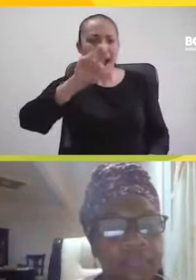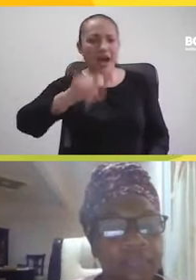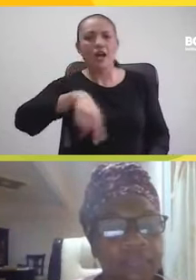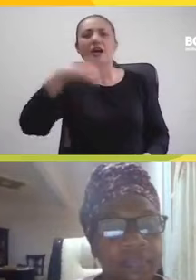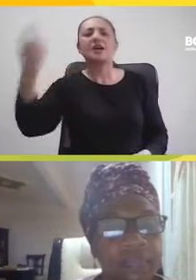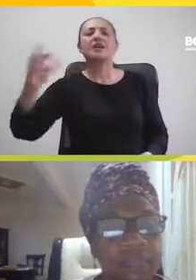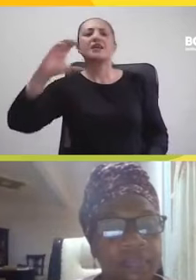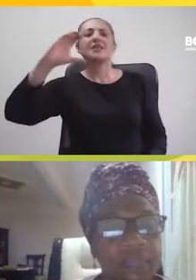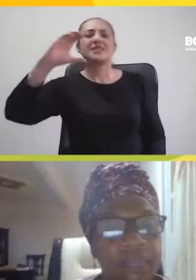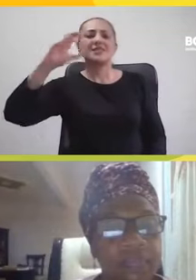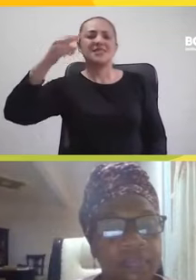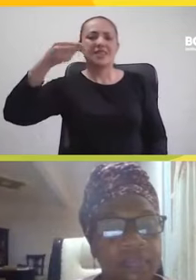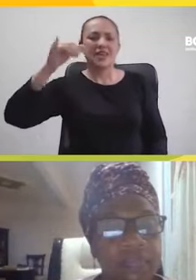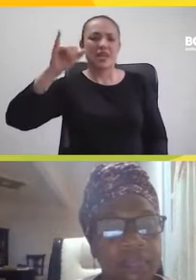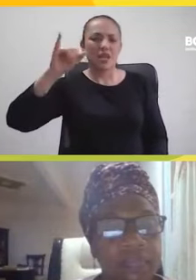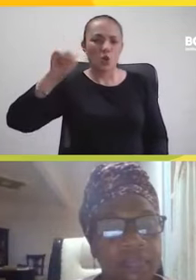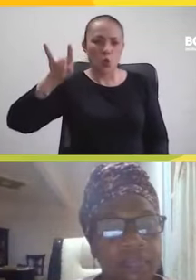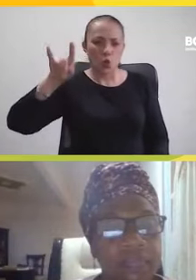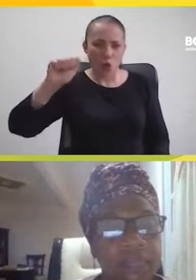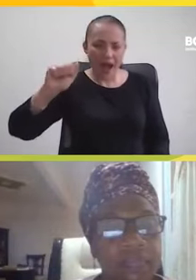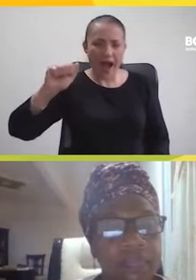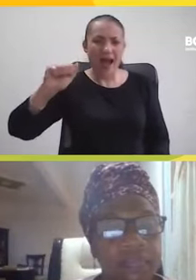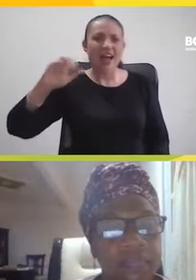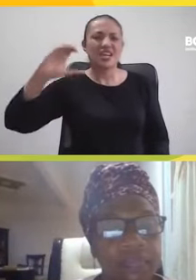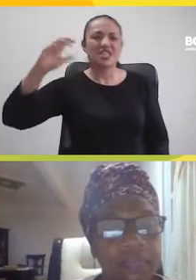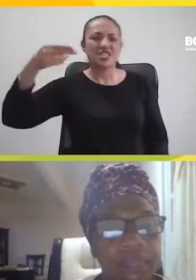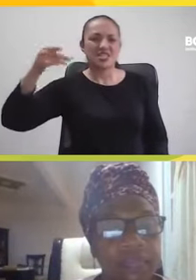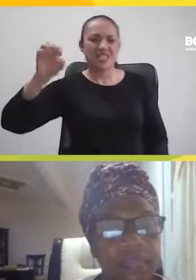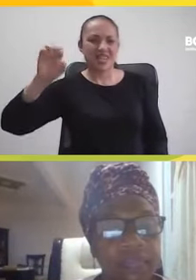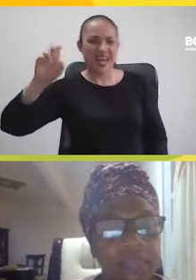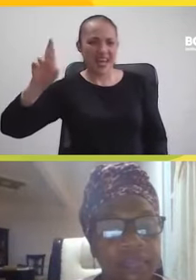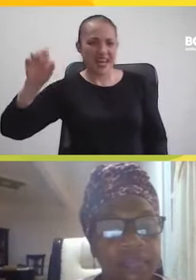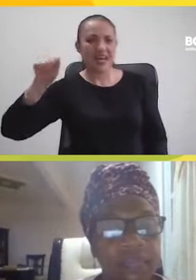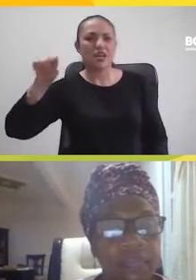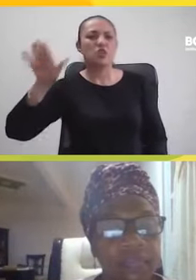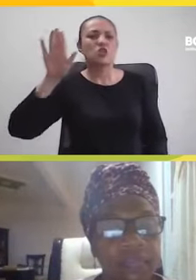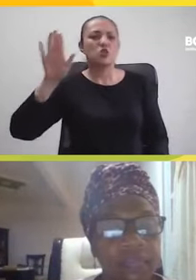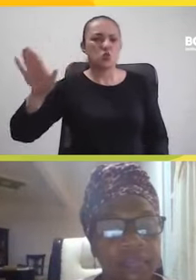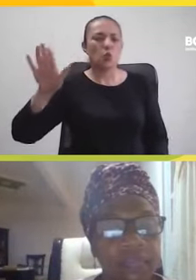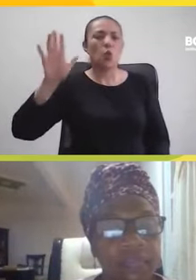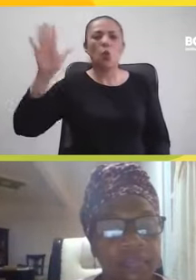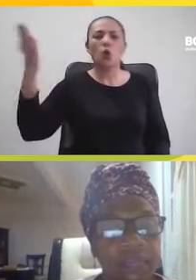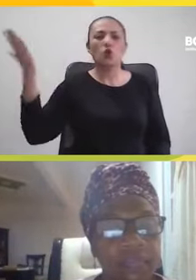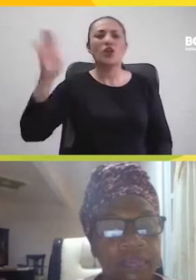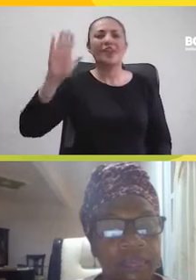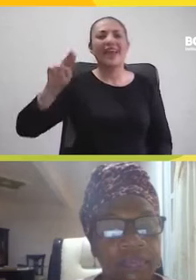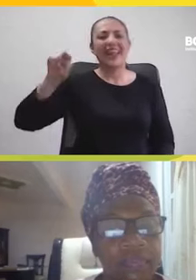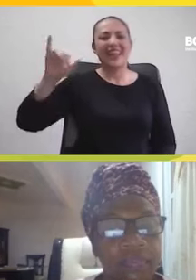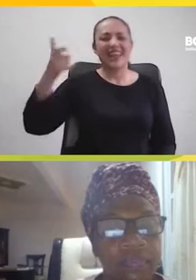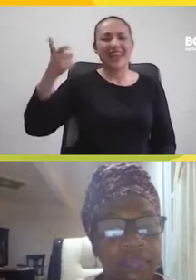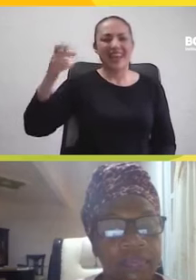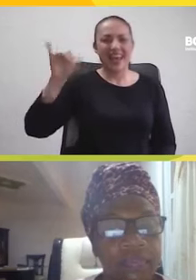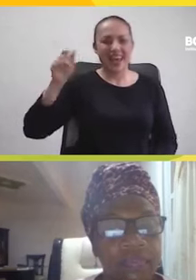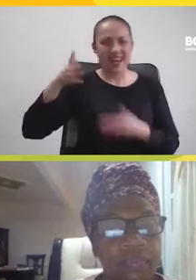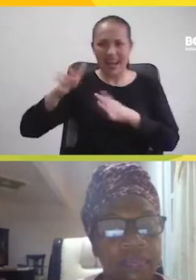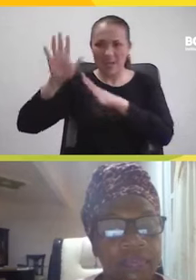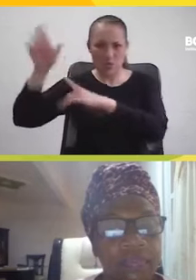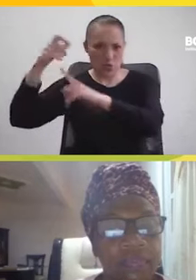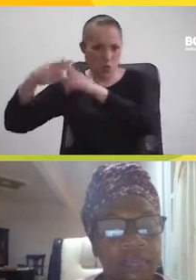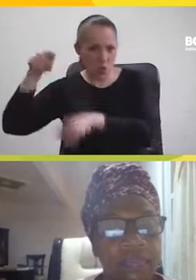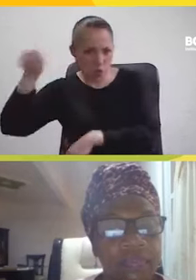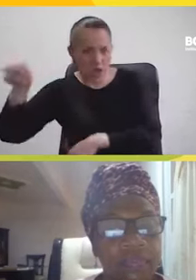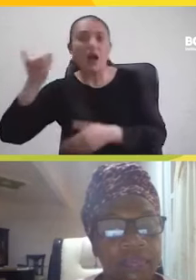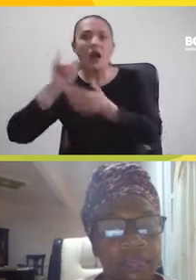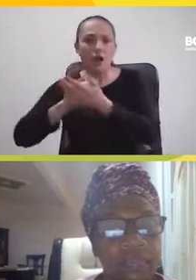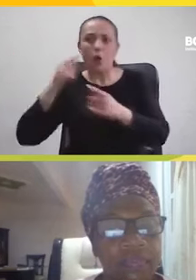Chinua Achebe, ese maravilloso novelista nigeriano. Entonces, para mí, yo leí muy